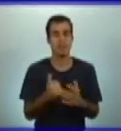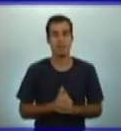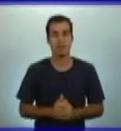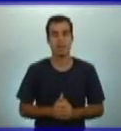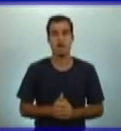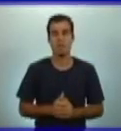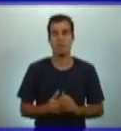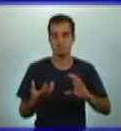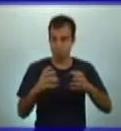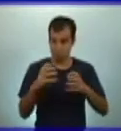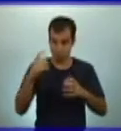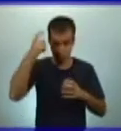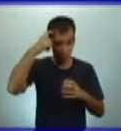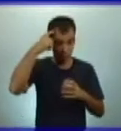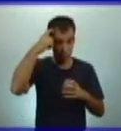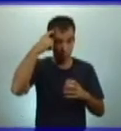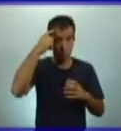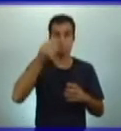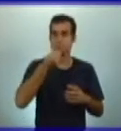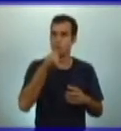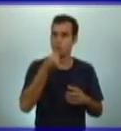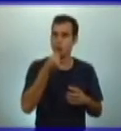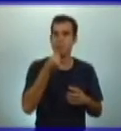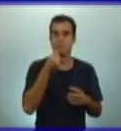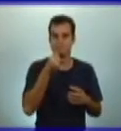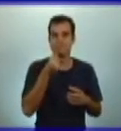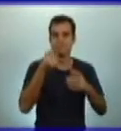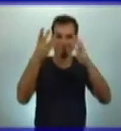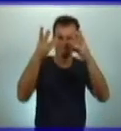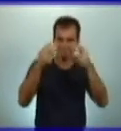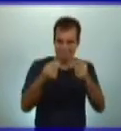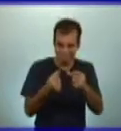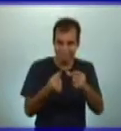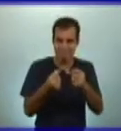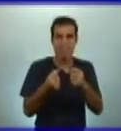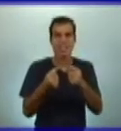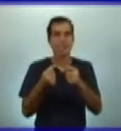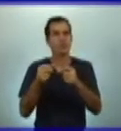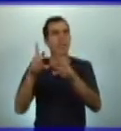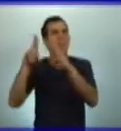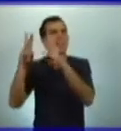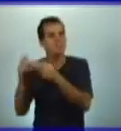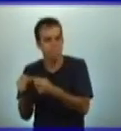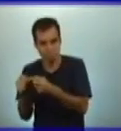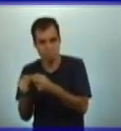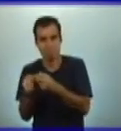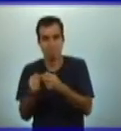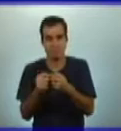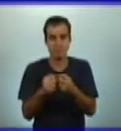manera mental para hallar la diferencia que obtenemos de sustraer